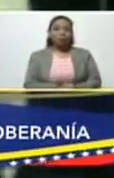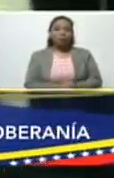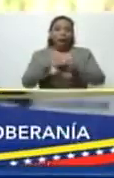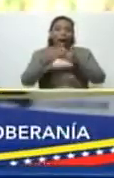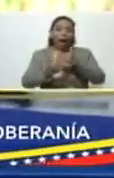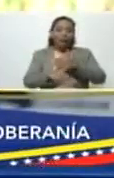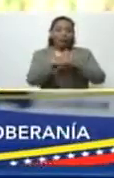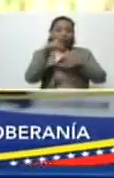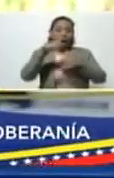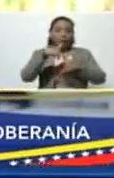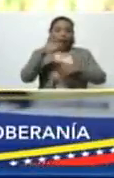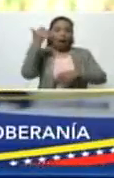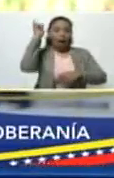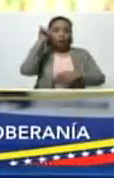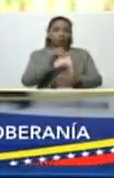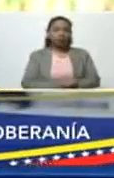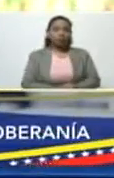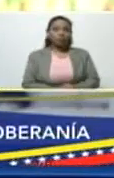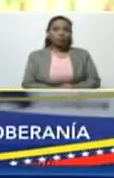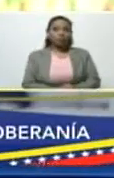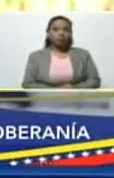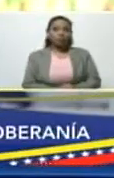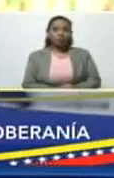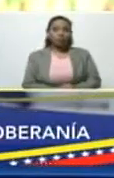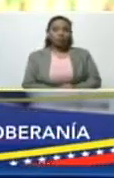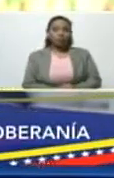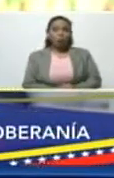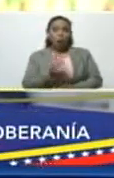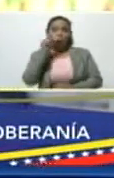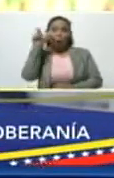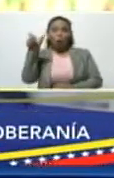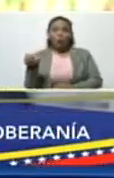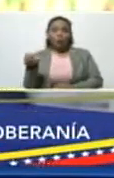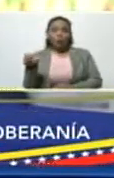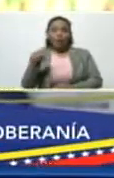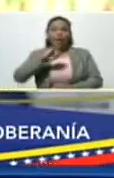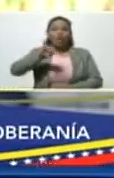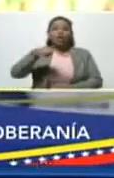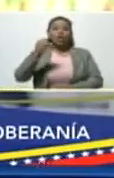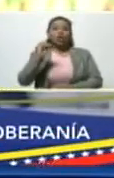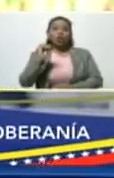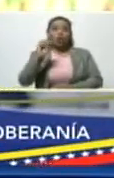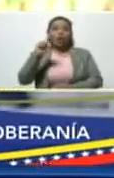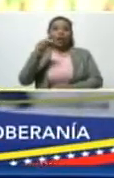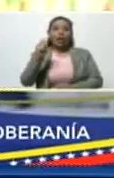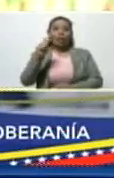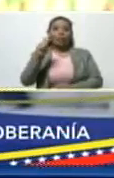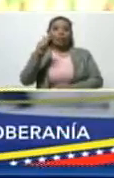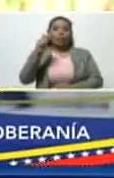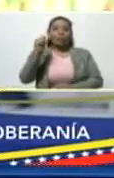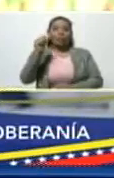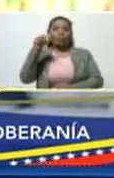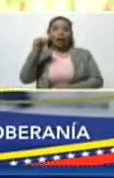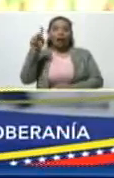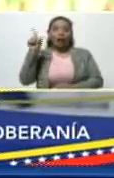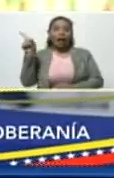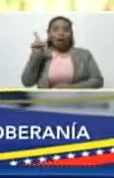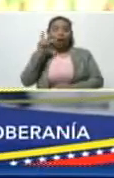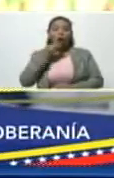avanzar. Aquí tenemos a Jonathan José Olivares Cárdenas, un